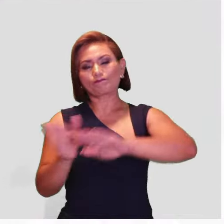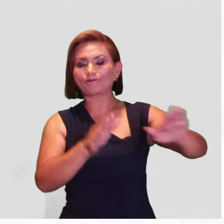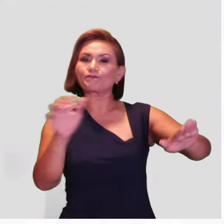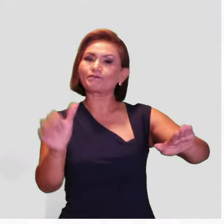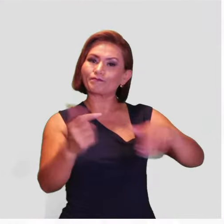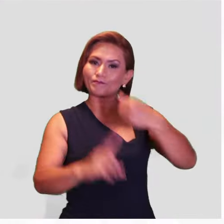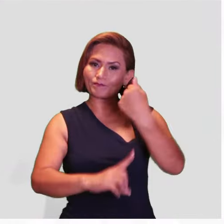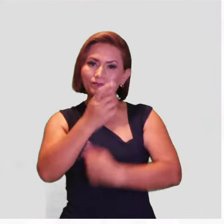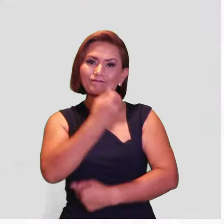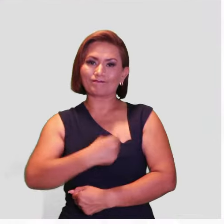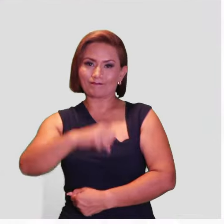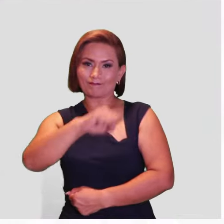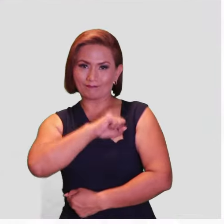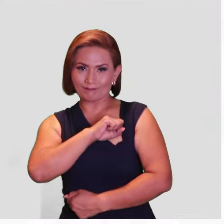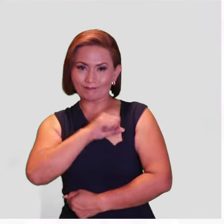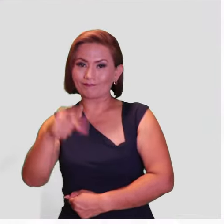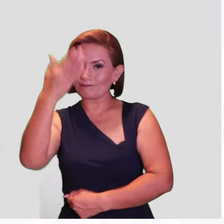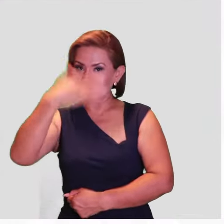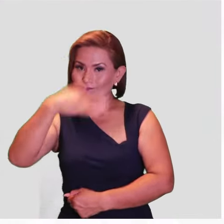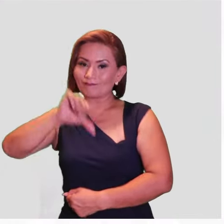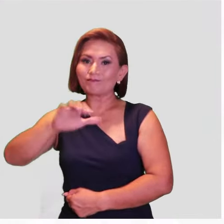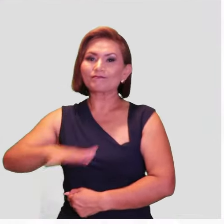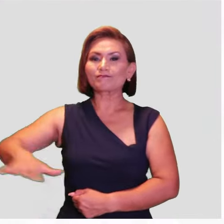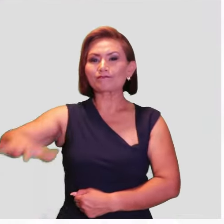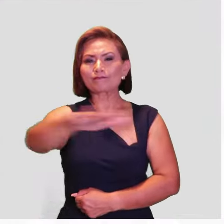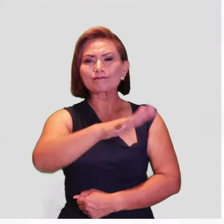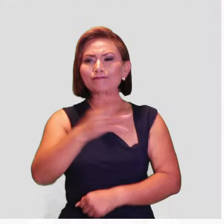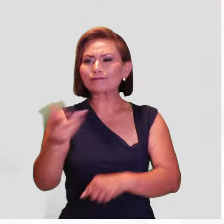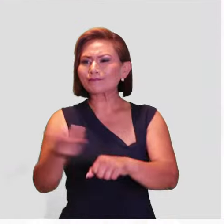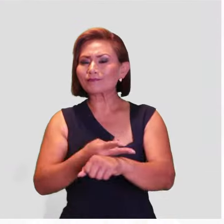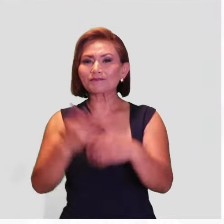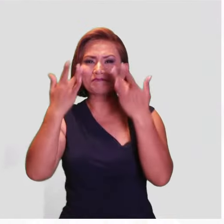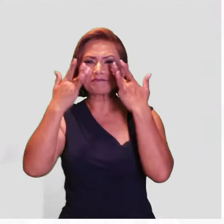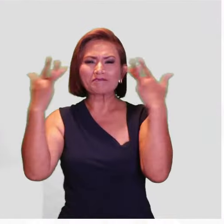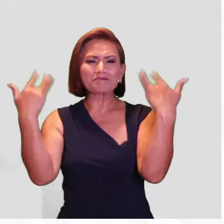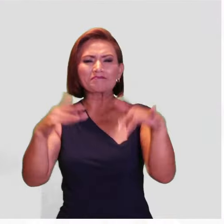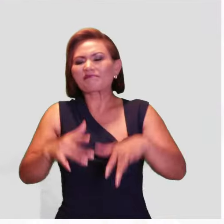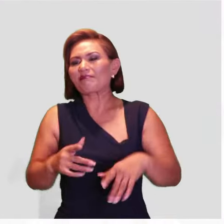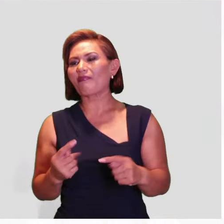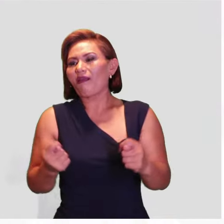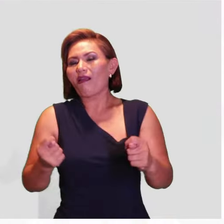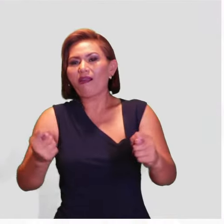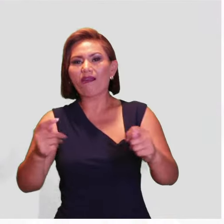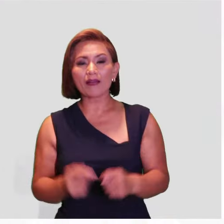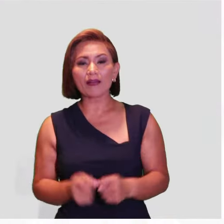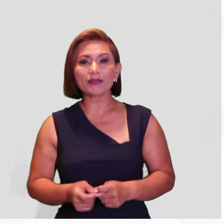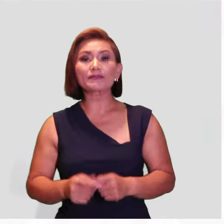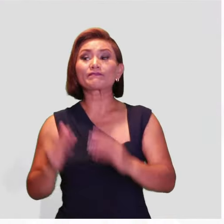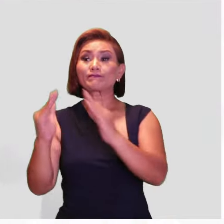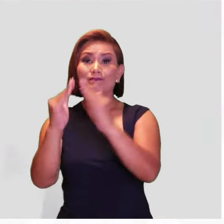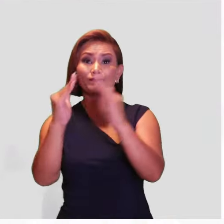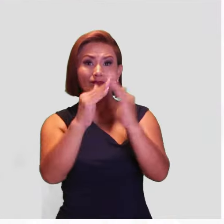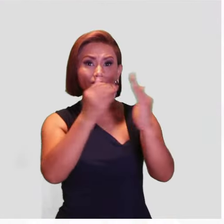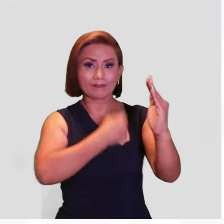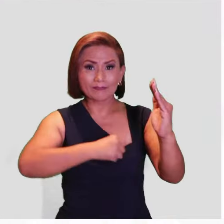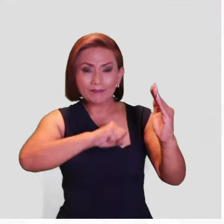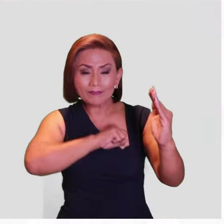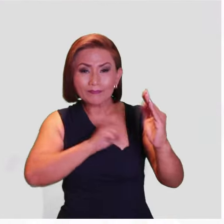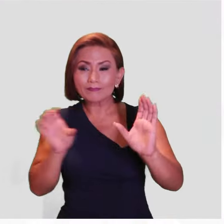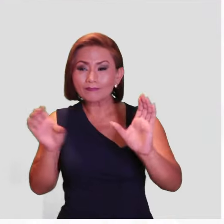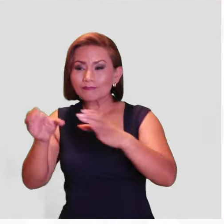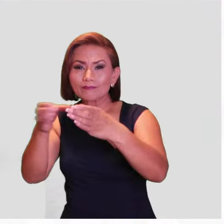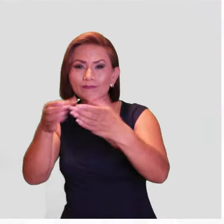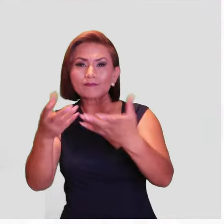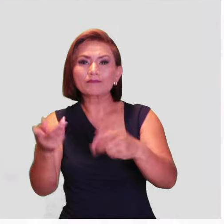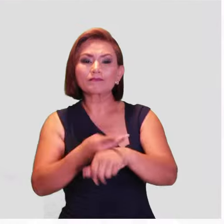hoy sabemos que todas las localidades de San Juan del Río hay una desatención grave en los servicios de salud. Las casas de salud en las comunidades les limitan